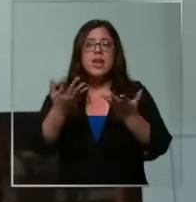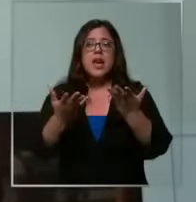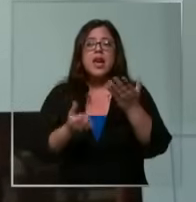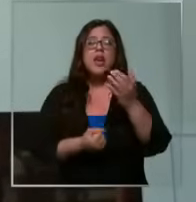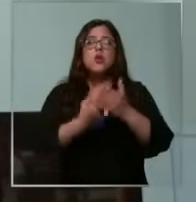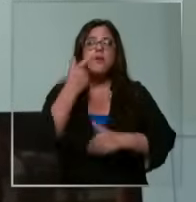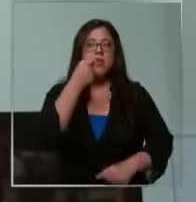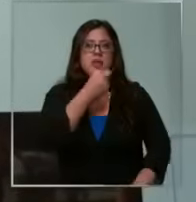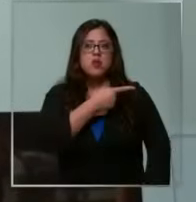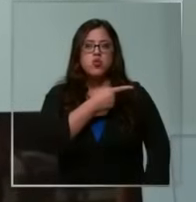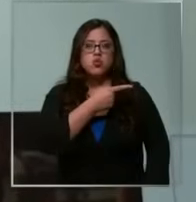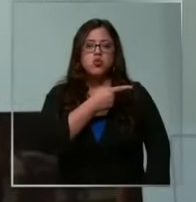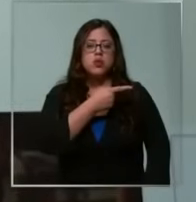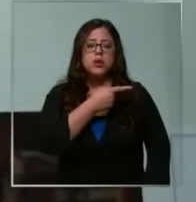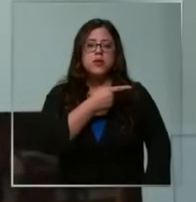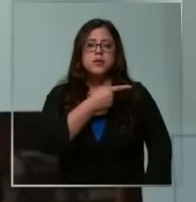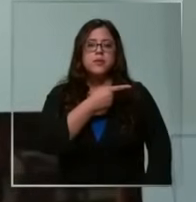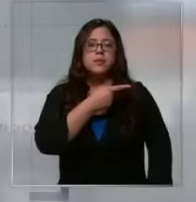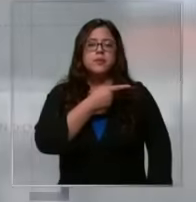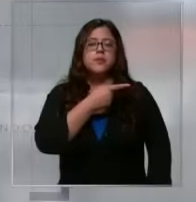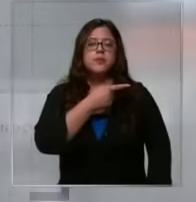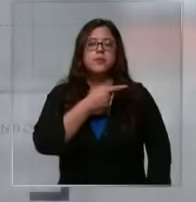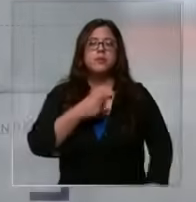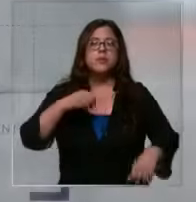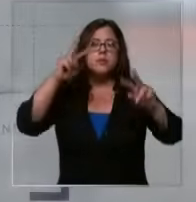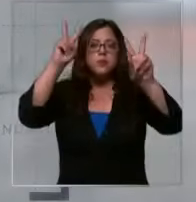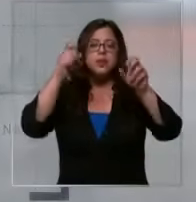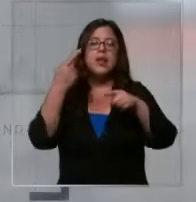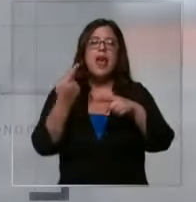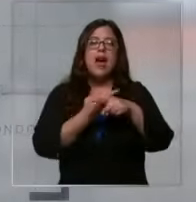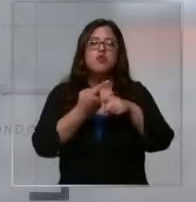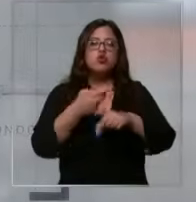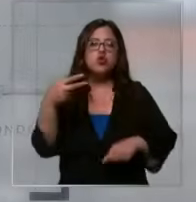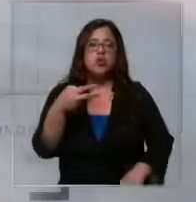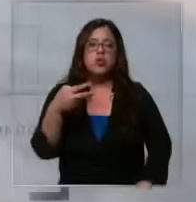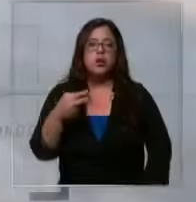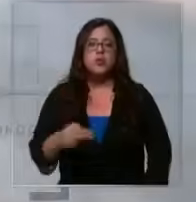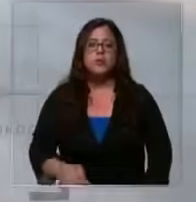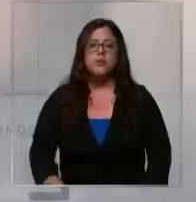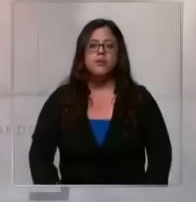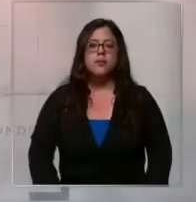nueva denuncia que habla de un presunto abuso sexual.